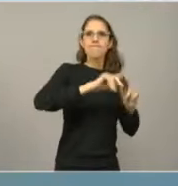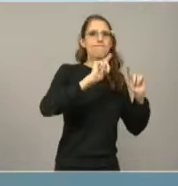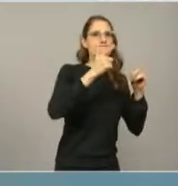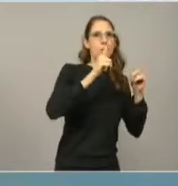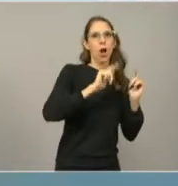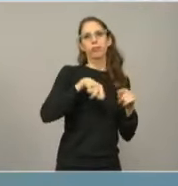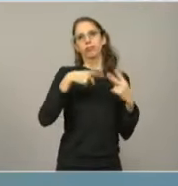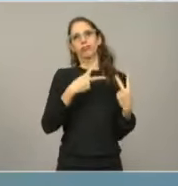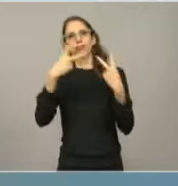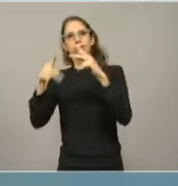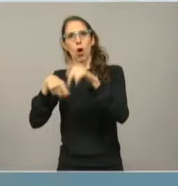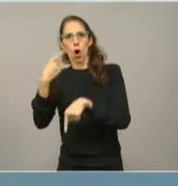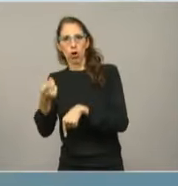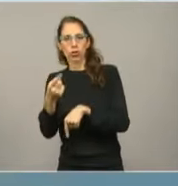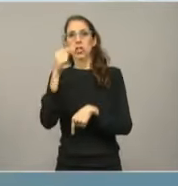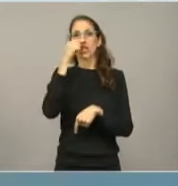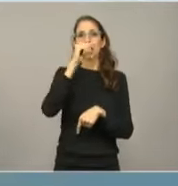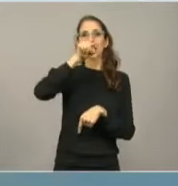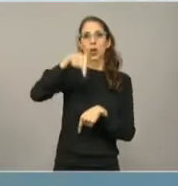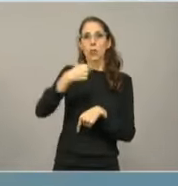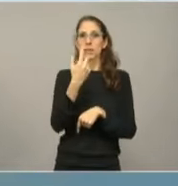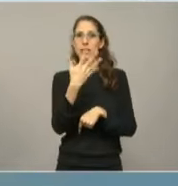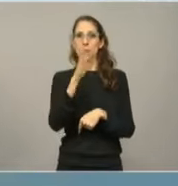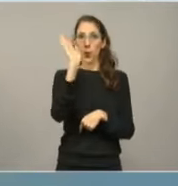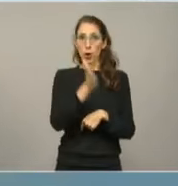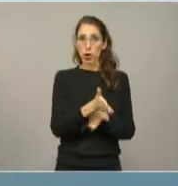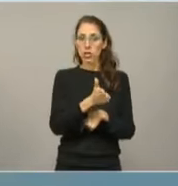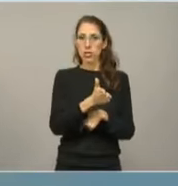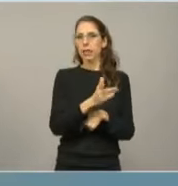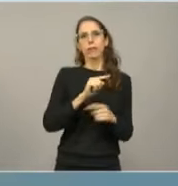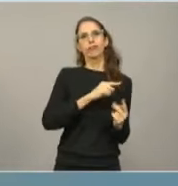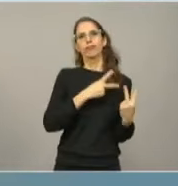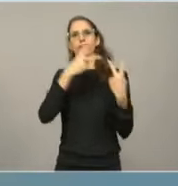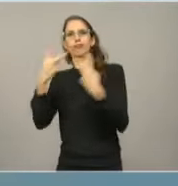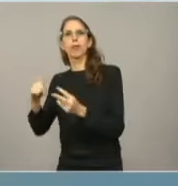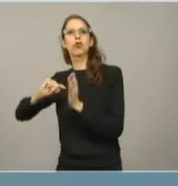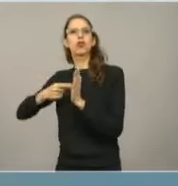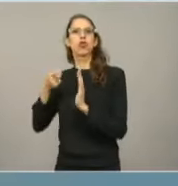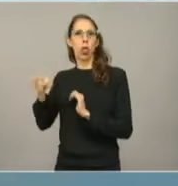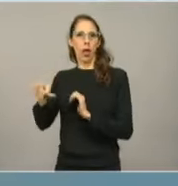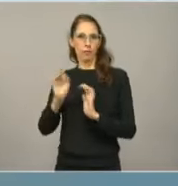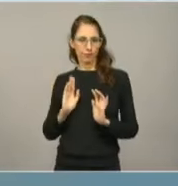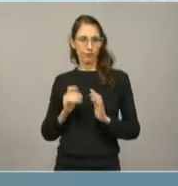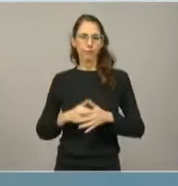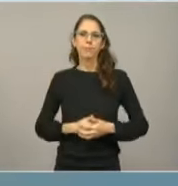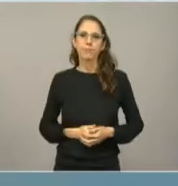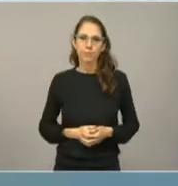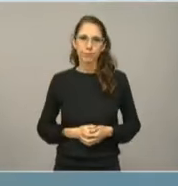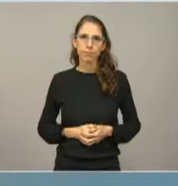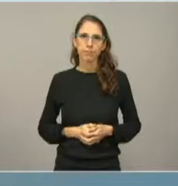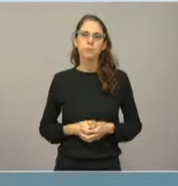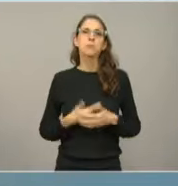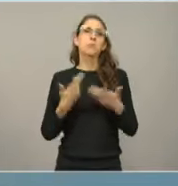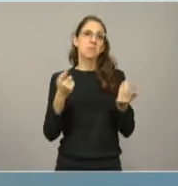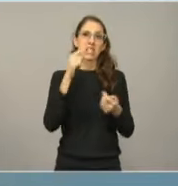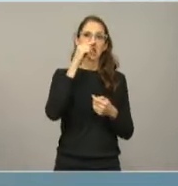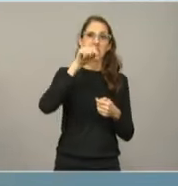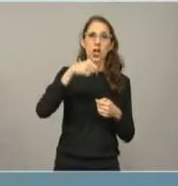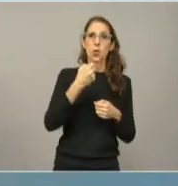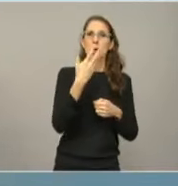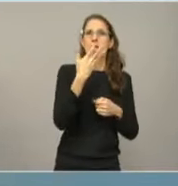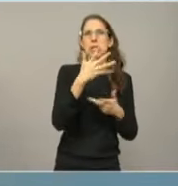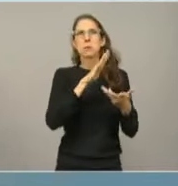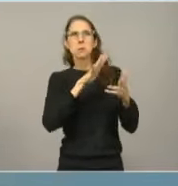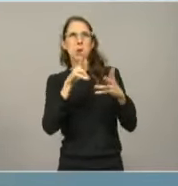Aires y que el 7,5 por Se atiende en la ciudad de Buenos Aires Pero vale decir que ese 7,5 son casi